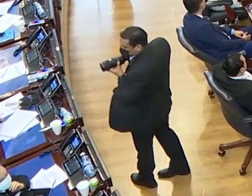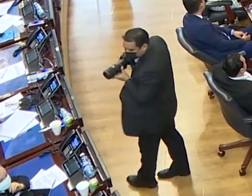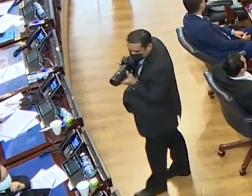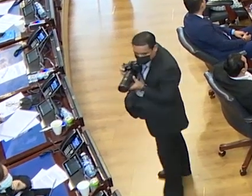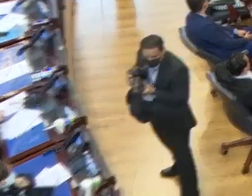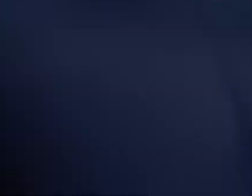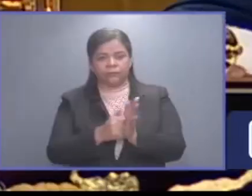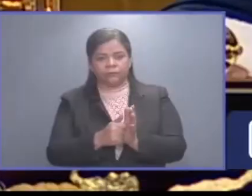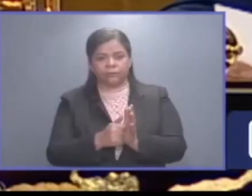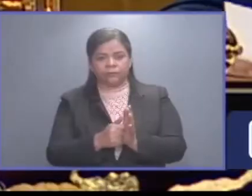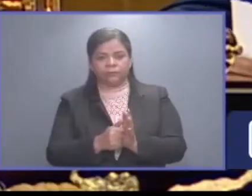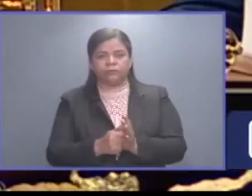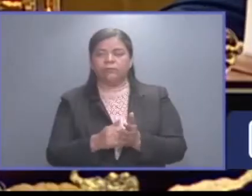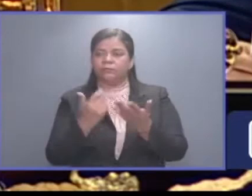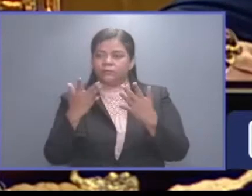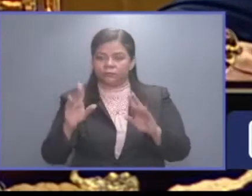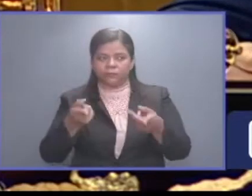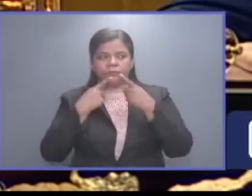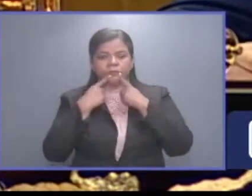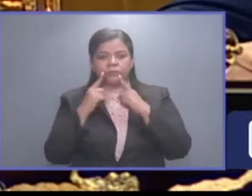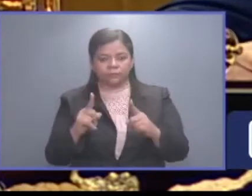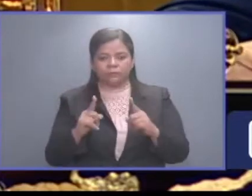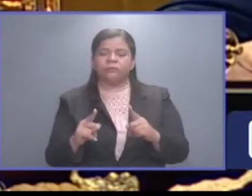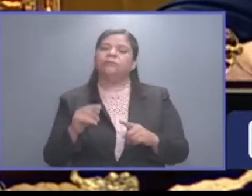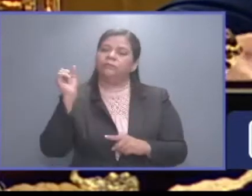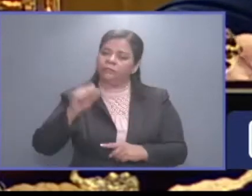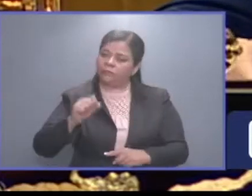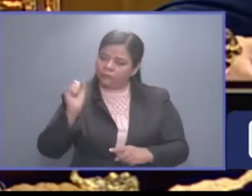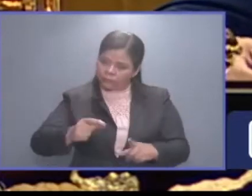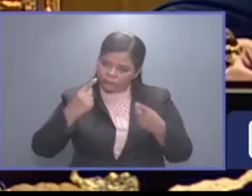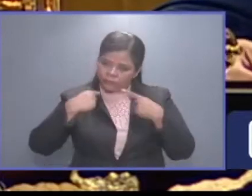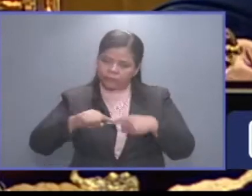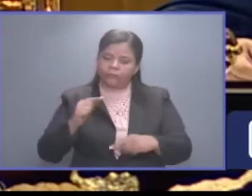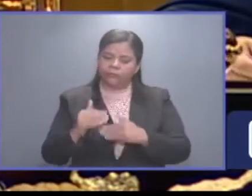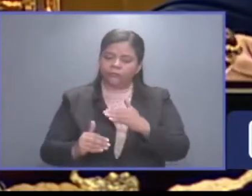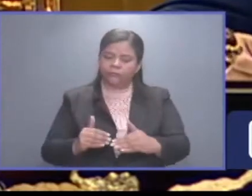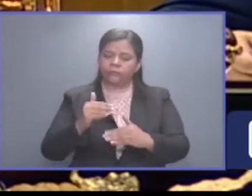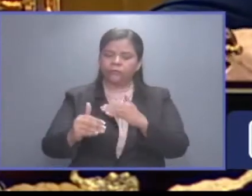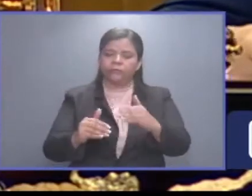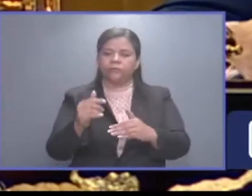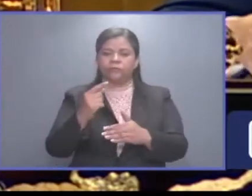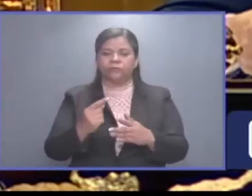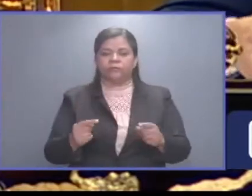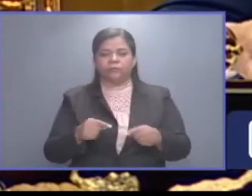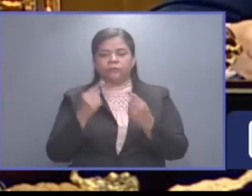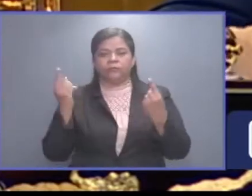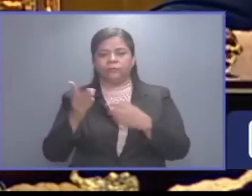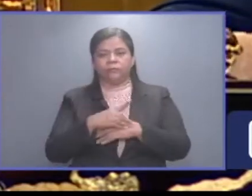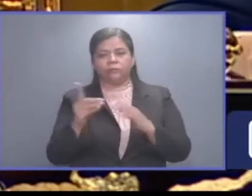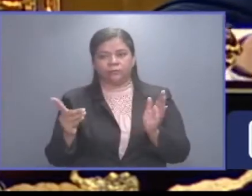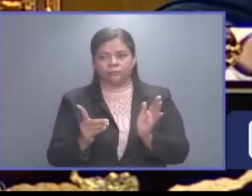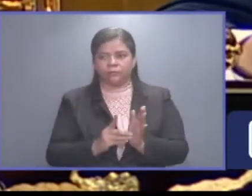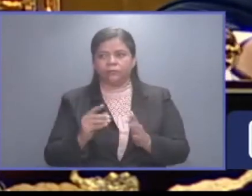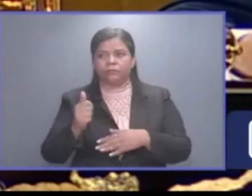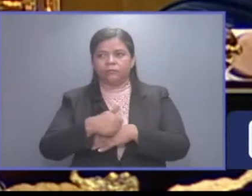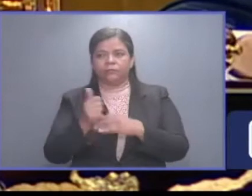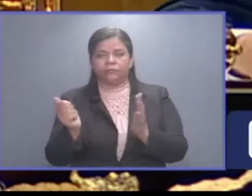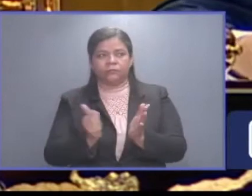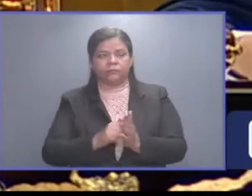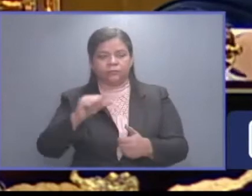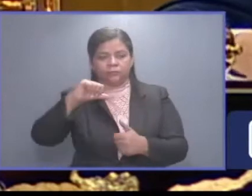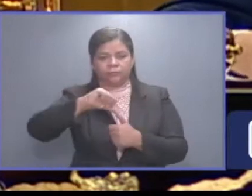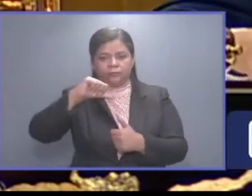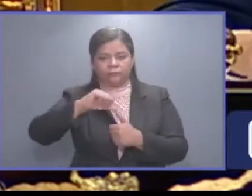abandonar el partido. Se declara que hay lugar a formación de causa contra el diputado del Parlamento